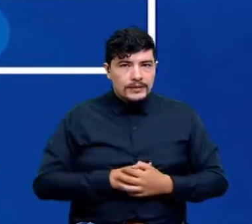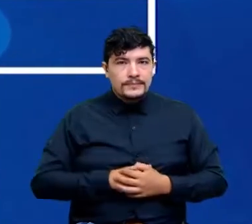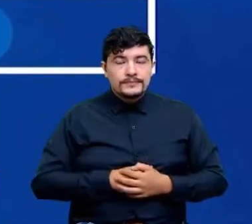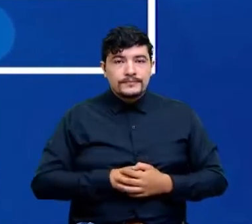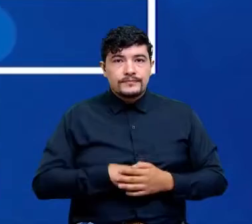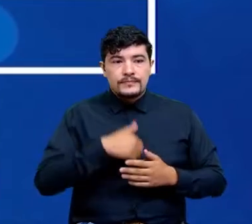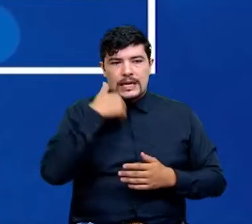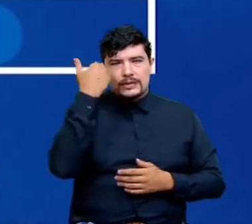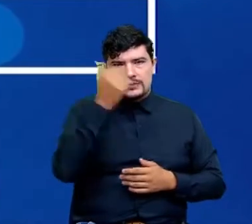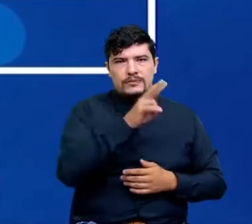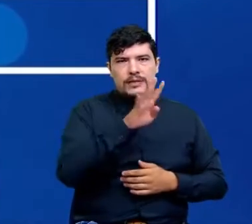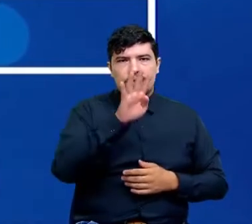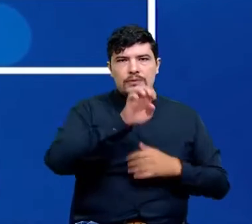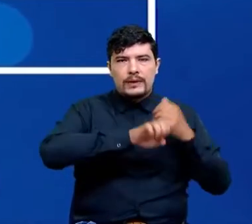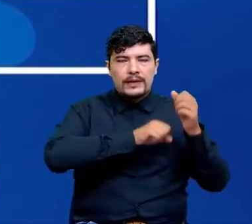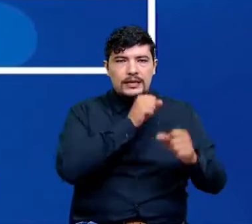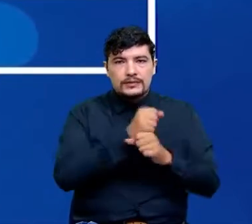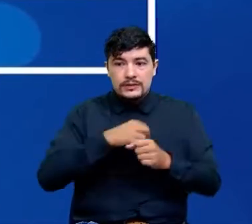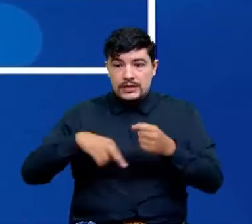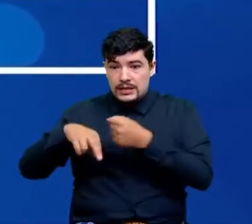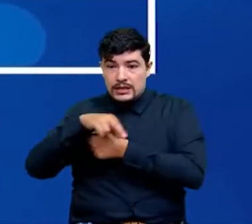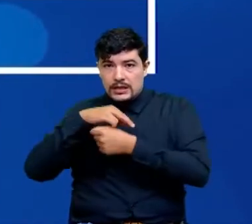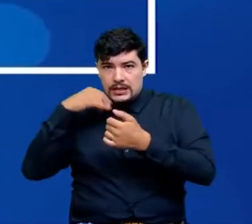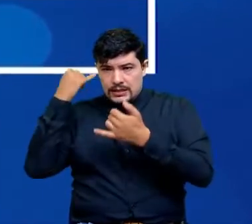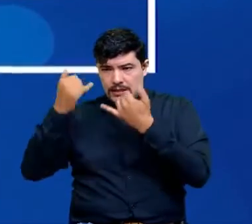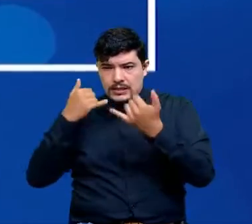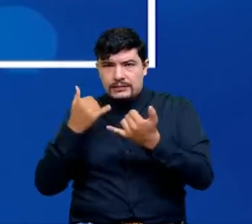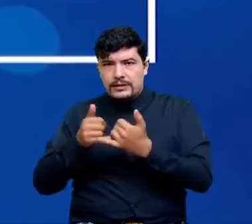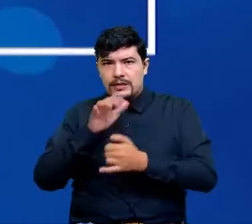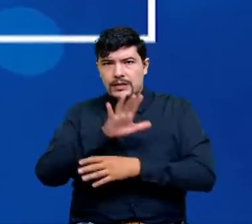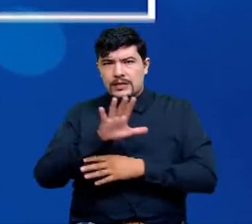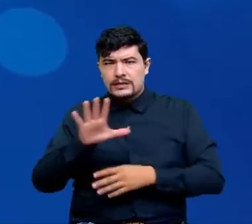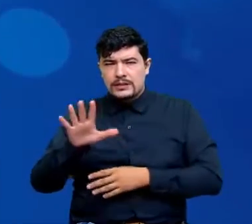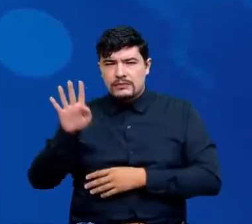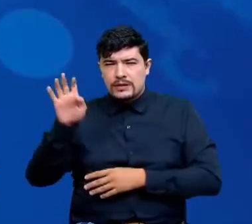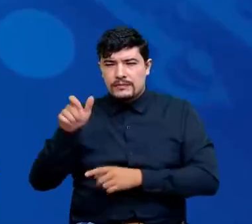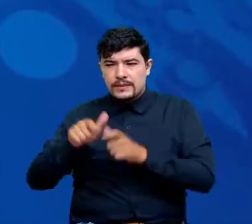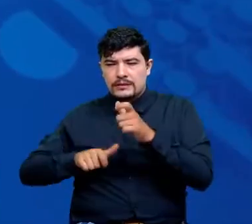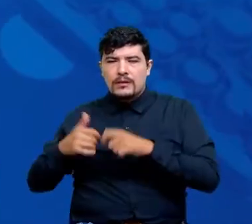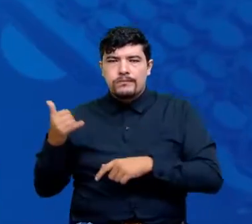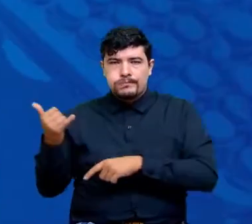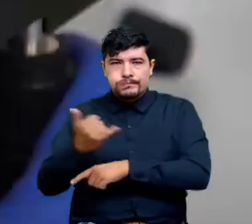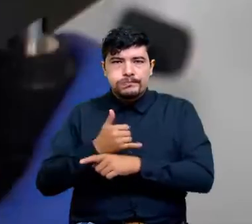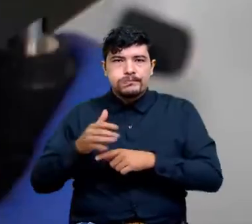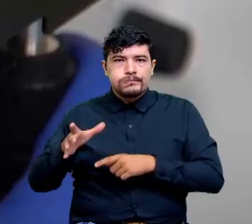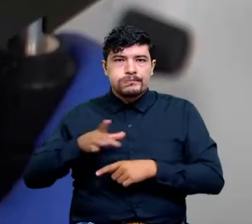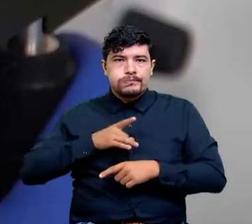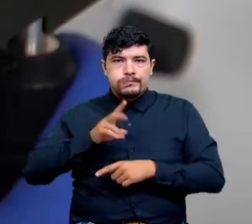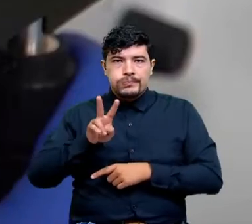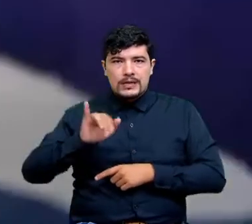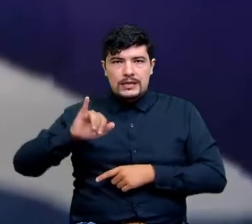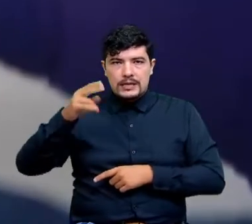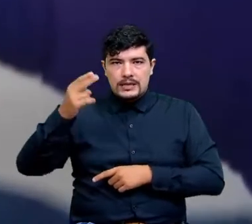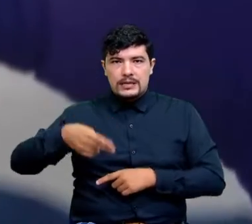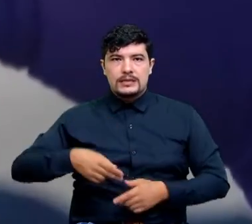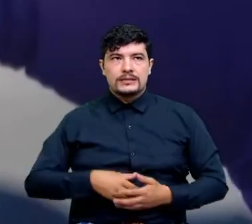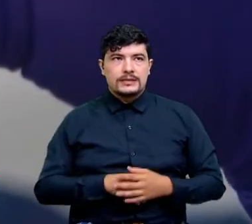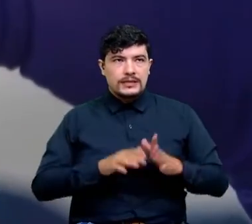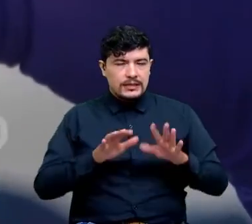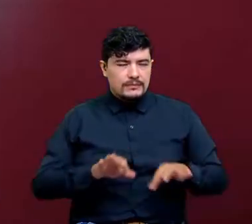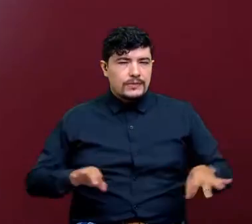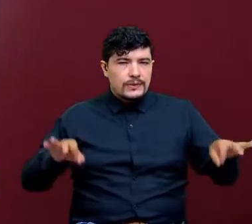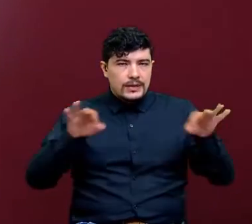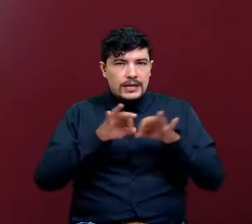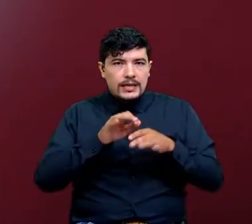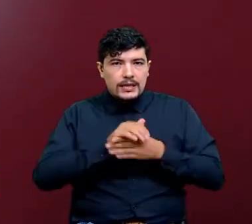de los 29 años. En la región han sido reportados 559 personas con VIH. Es clave fortalecer la gestión